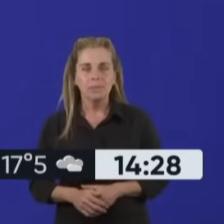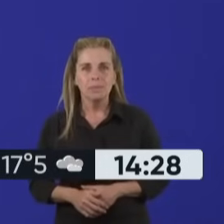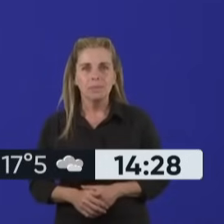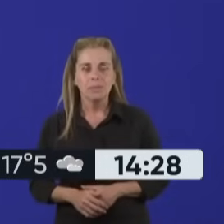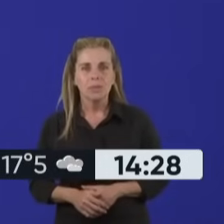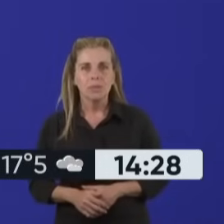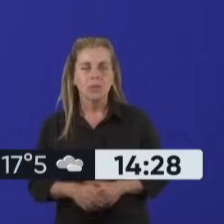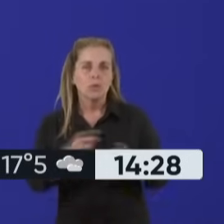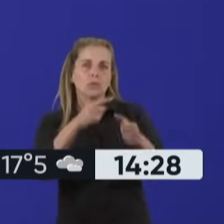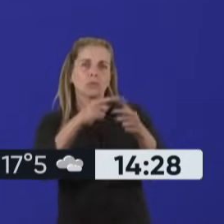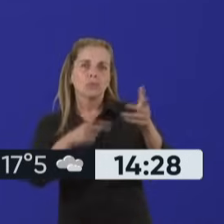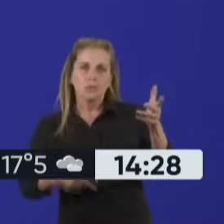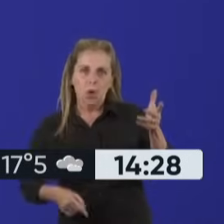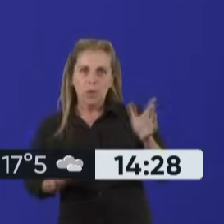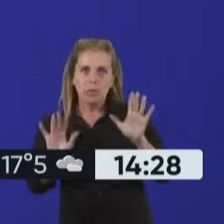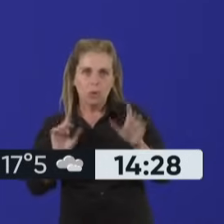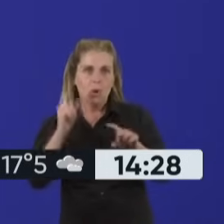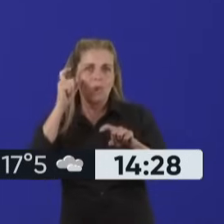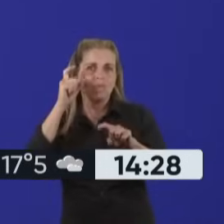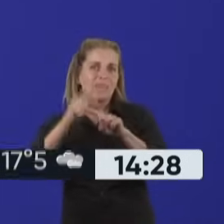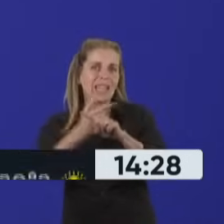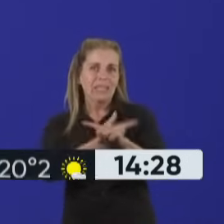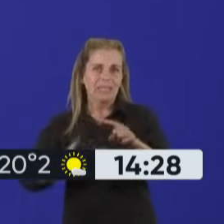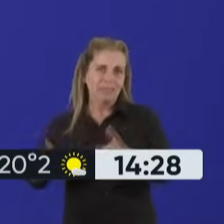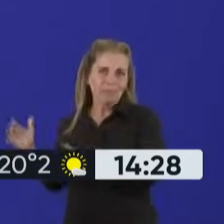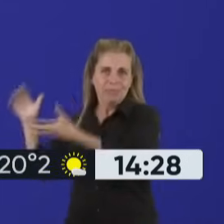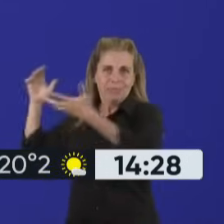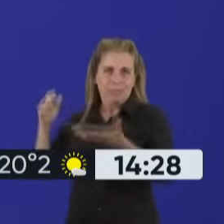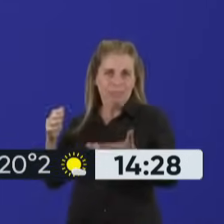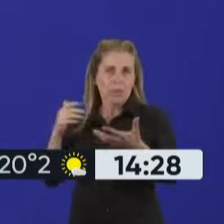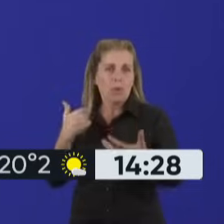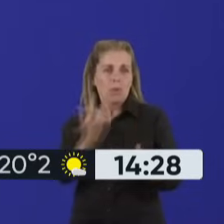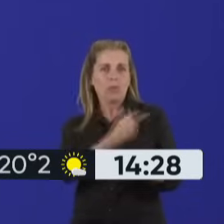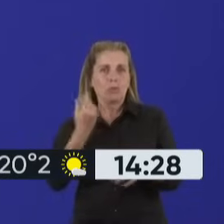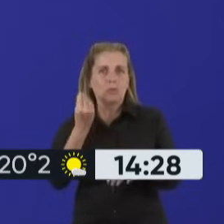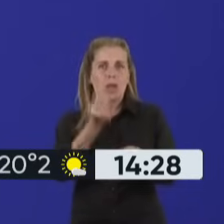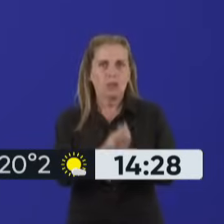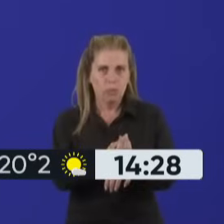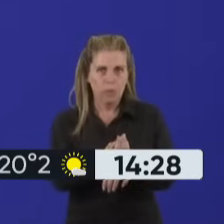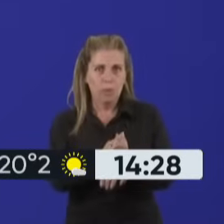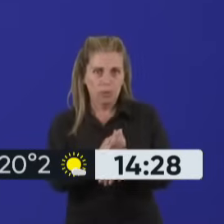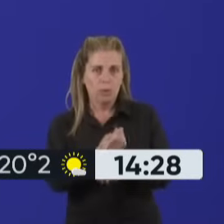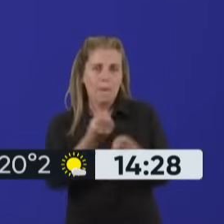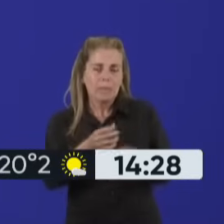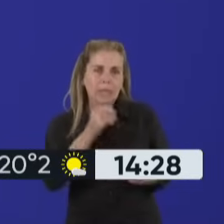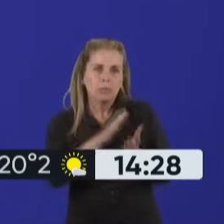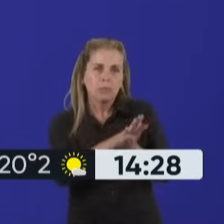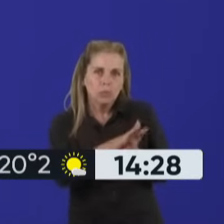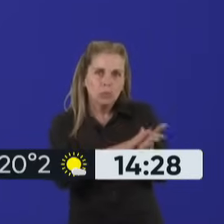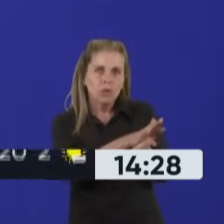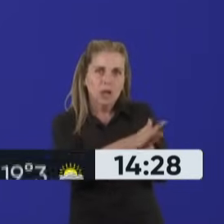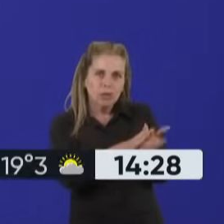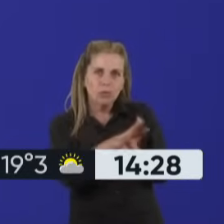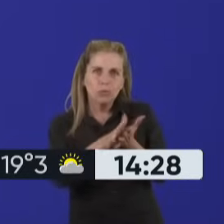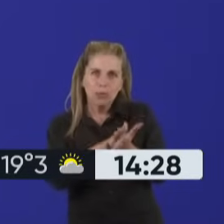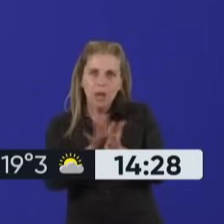Digo, eso fue, digamos, la herencia que nosotros recibimos. Eso fue lo que hubo que resolver.